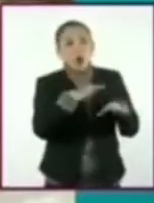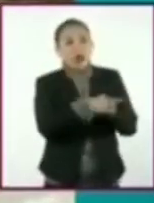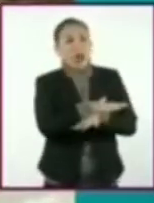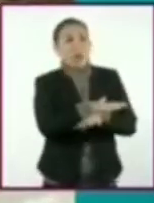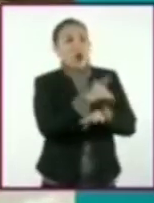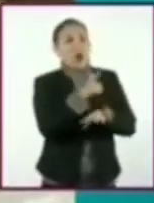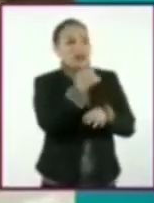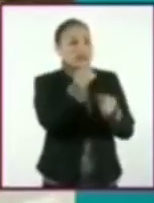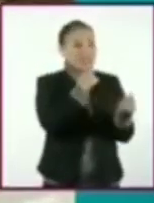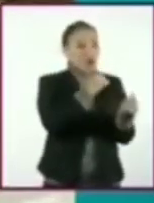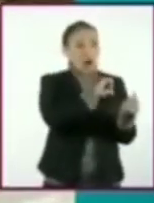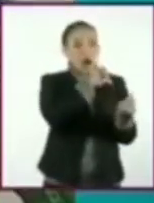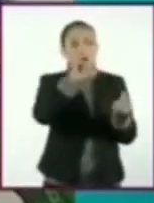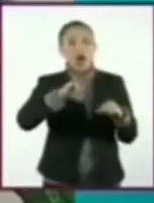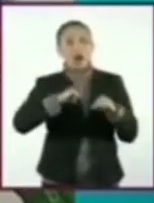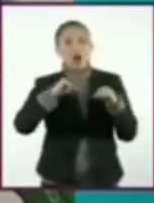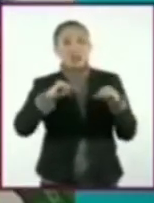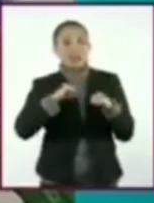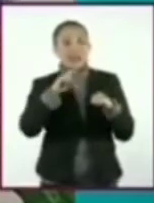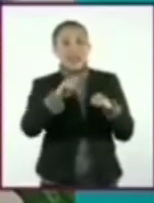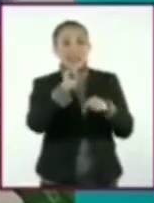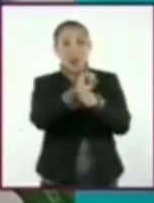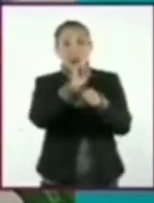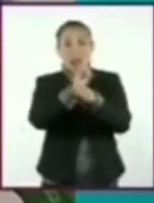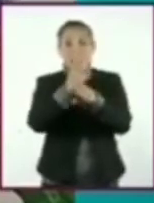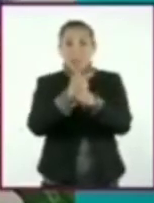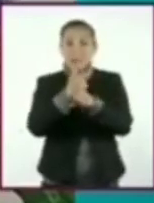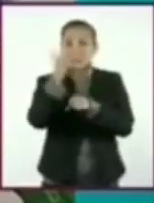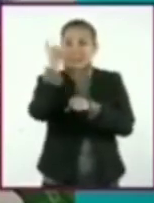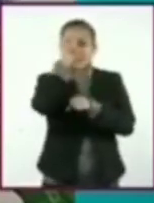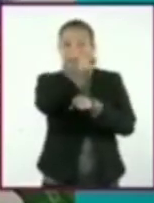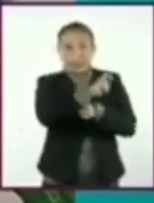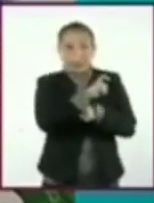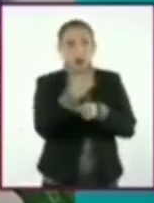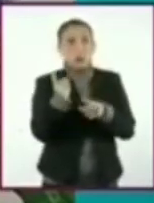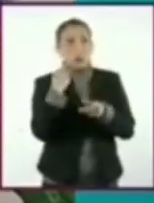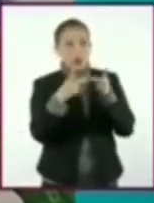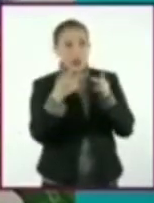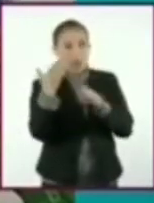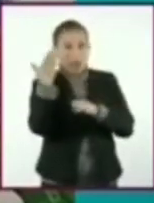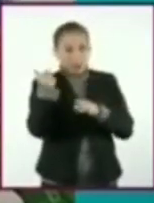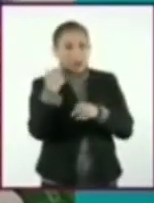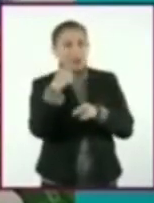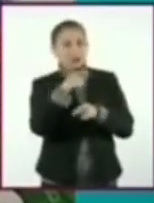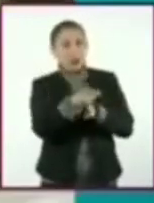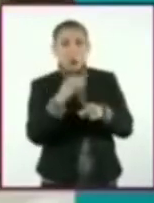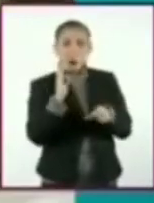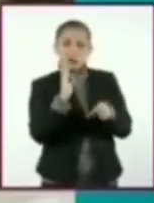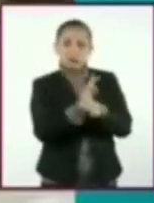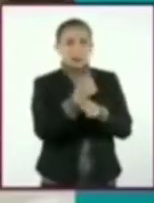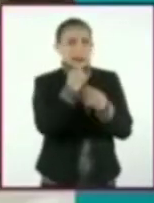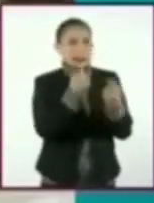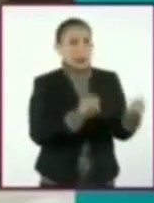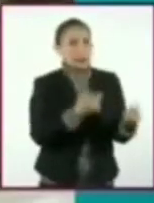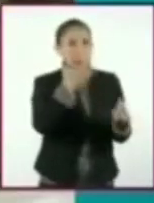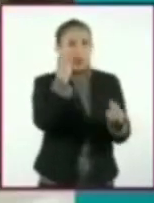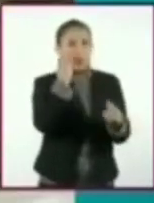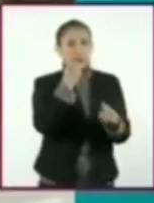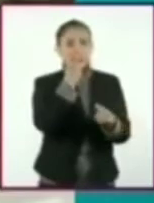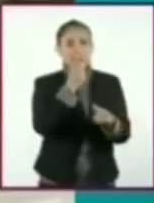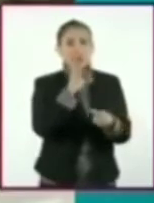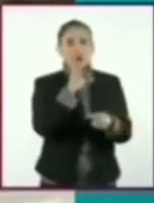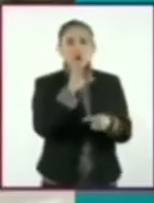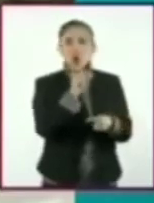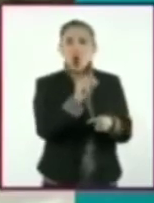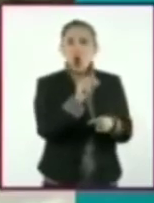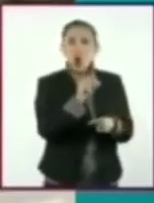de niñez a la adolescencia, secundaria, prepa. Entonces, como platicamos, igual reforzar desde niños, aprender a decir que no.